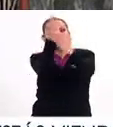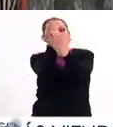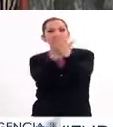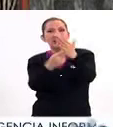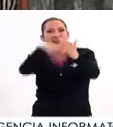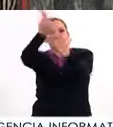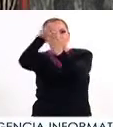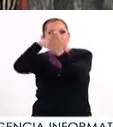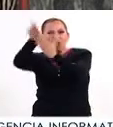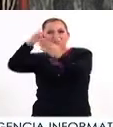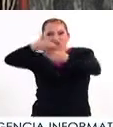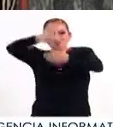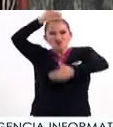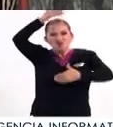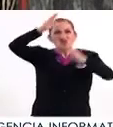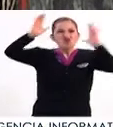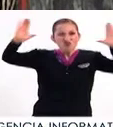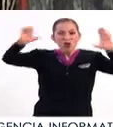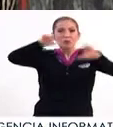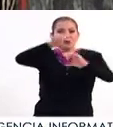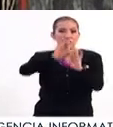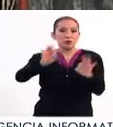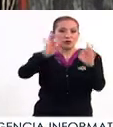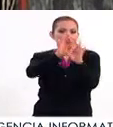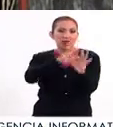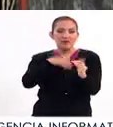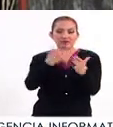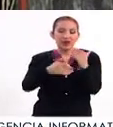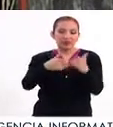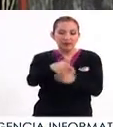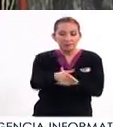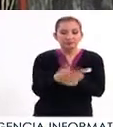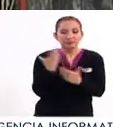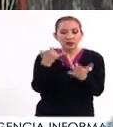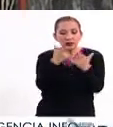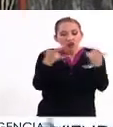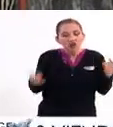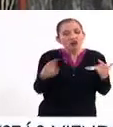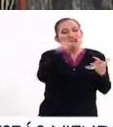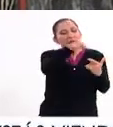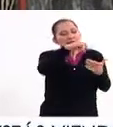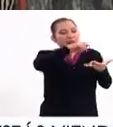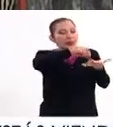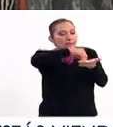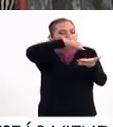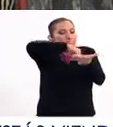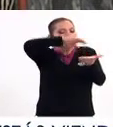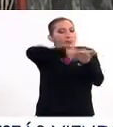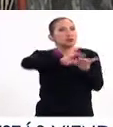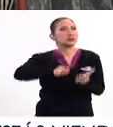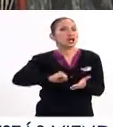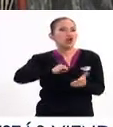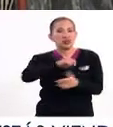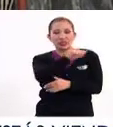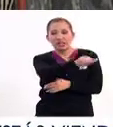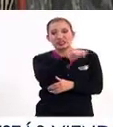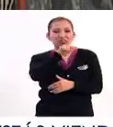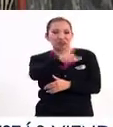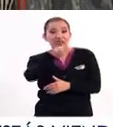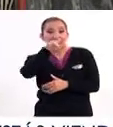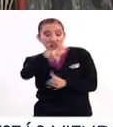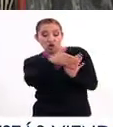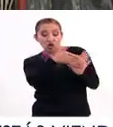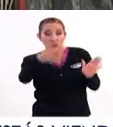Y además, bueno, esa es la importancia, por ejemplo, que todavía falta hacer una historia de los impresos en los siglos XVI, XVII